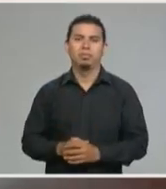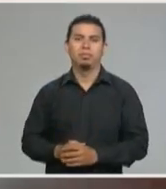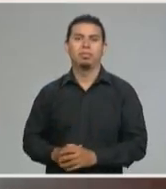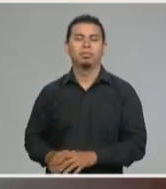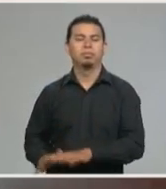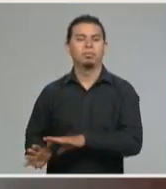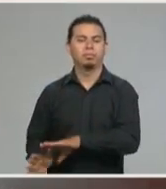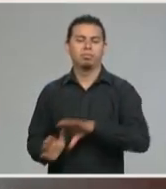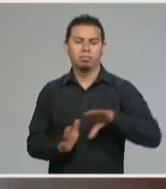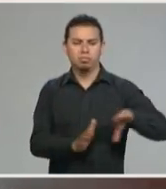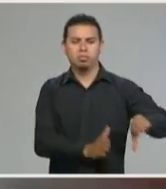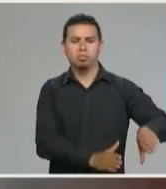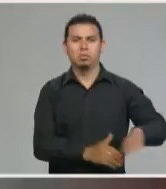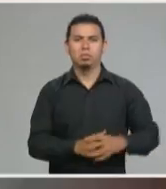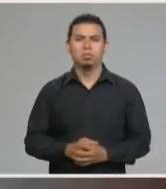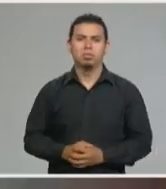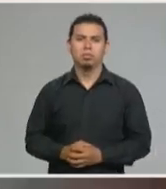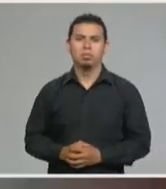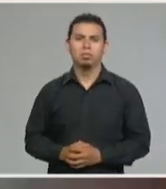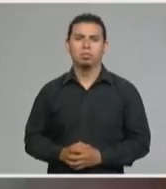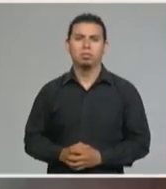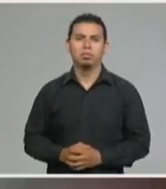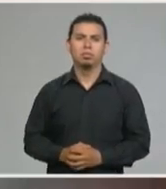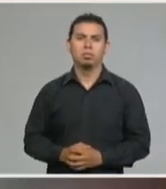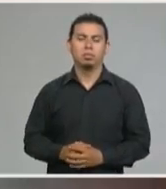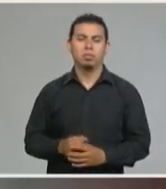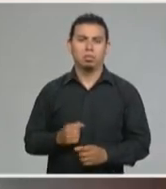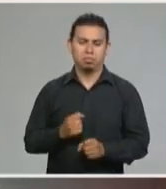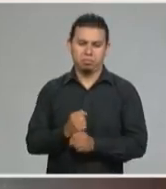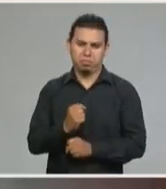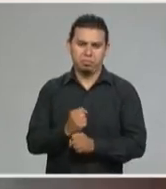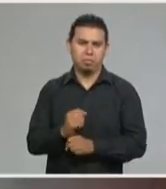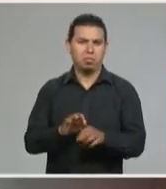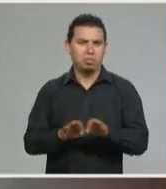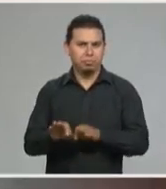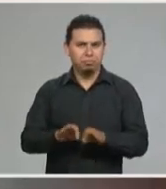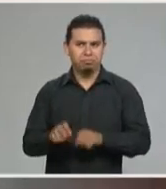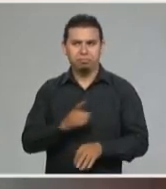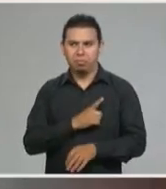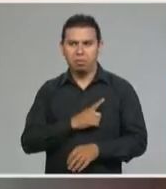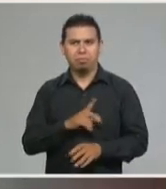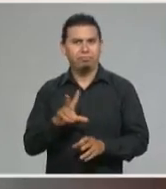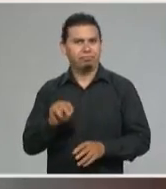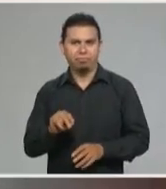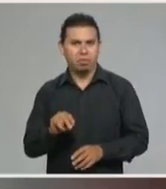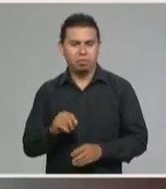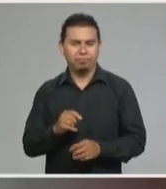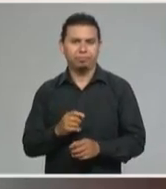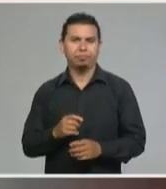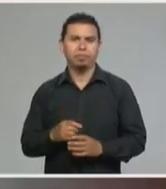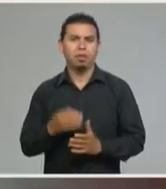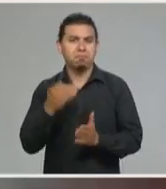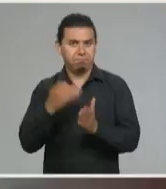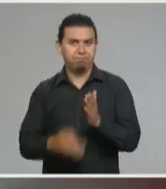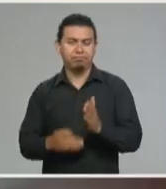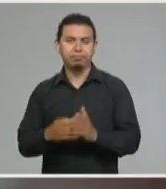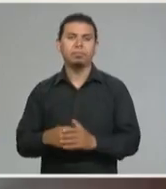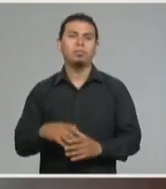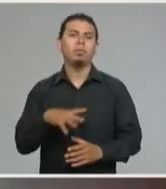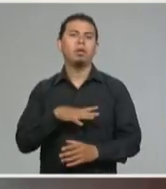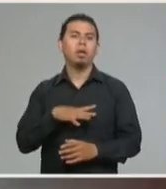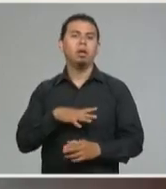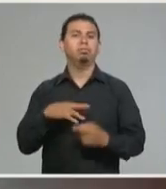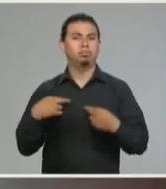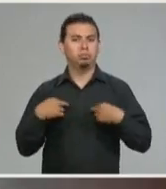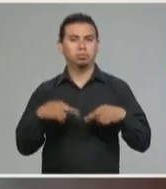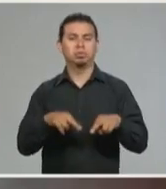es el tema de la explotación laboral o de migración, trata de personas. Hay también representantes